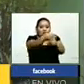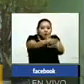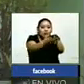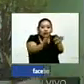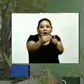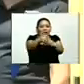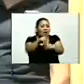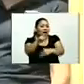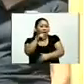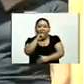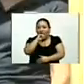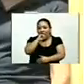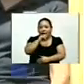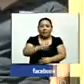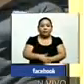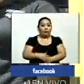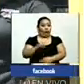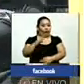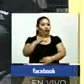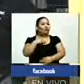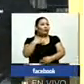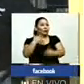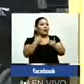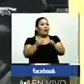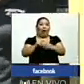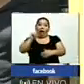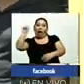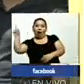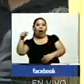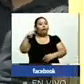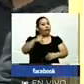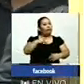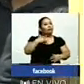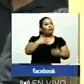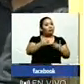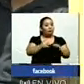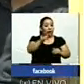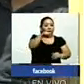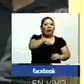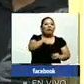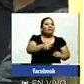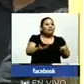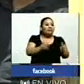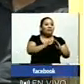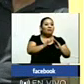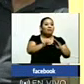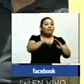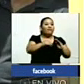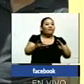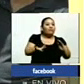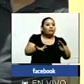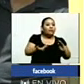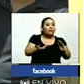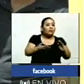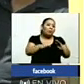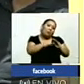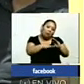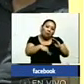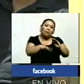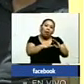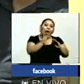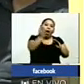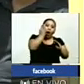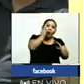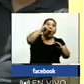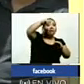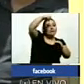con precariedad. Una gran diferencia vivir allá a vivir aquí, va. Uh-huh. Porque aquí hay lo más básico, agua